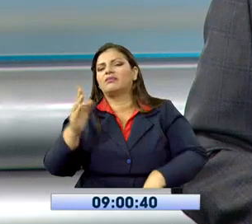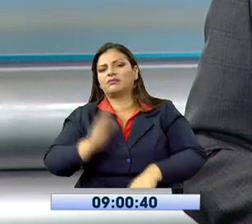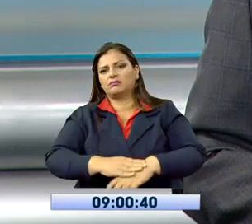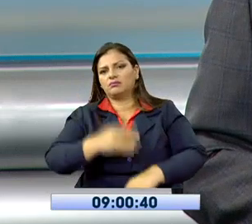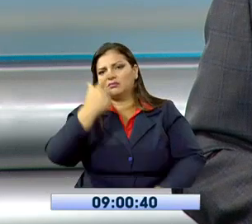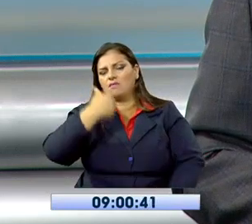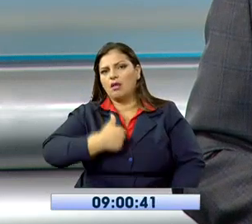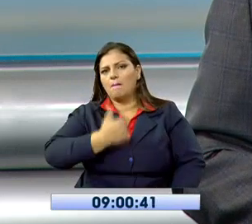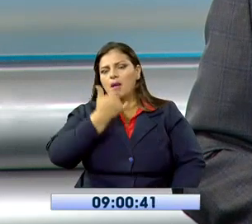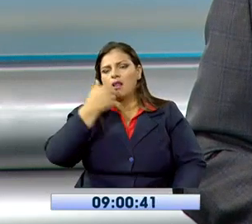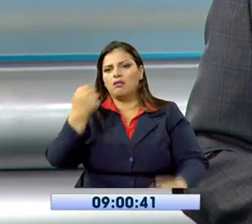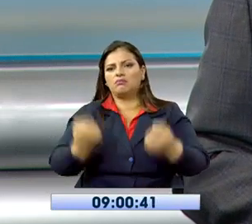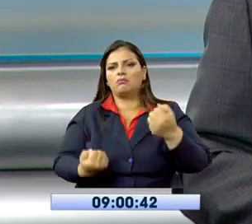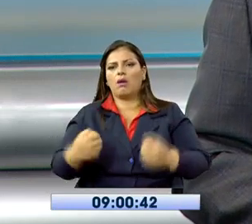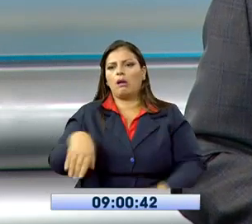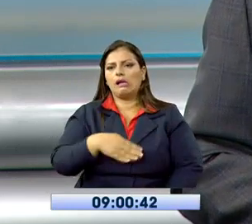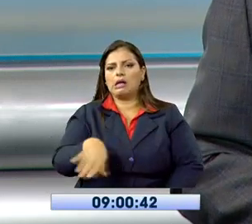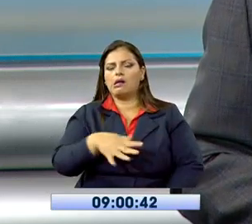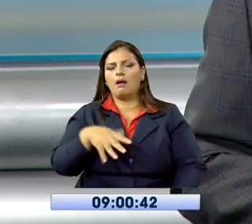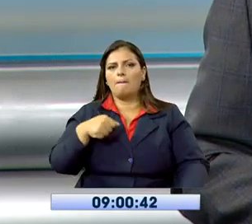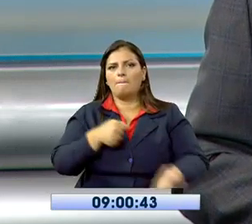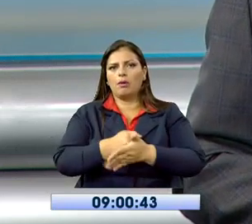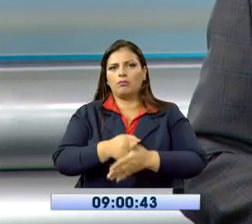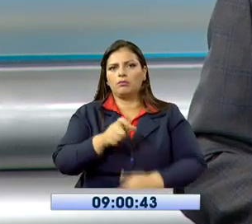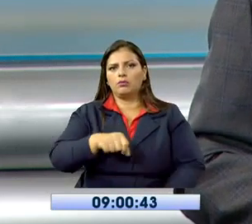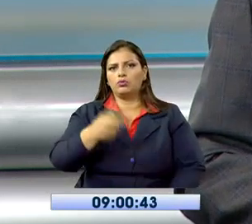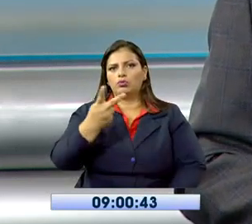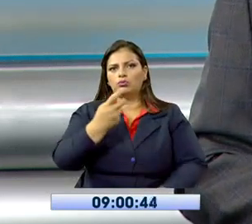fueron detenidas para investigaciones.